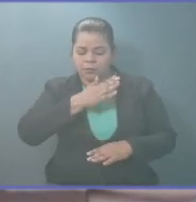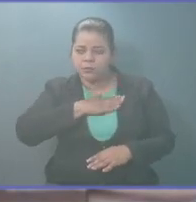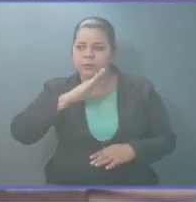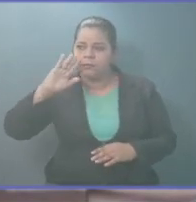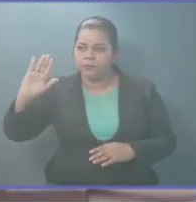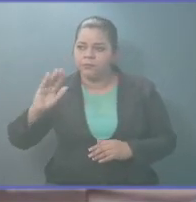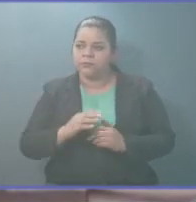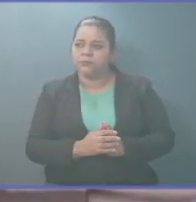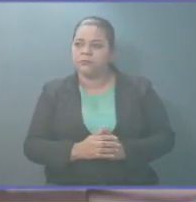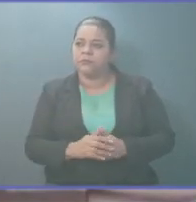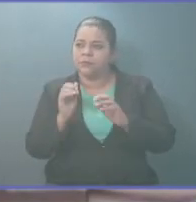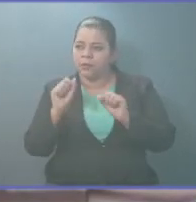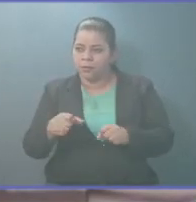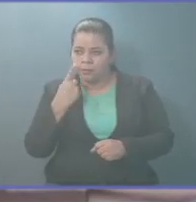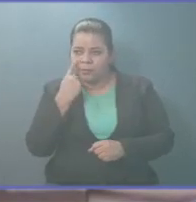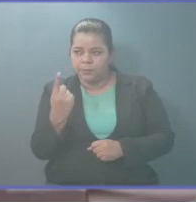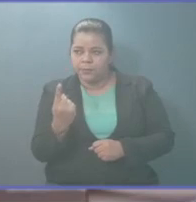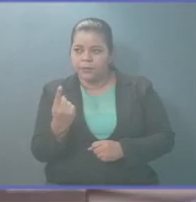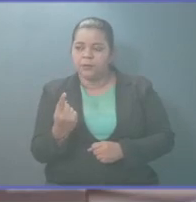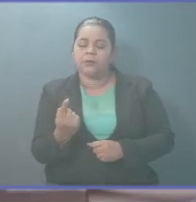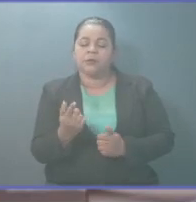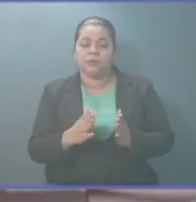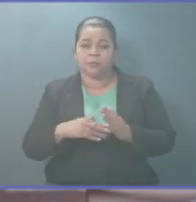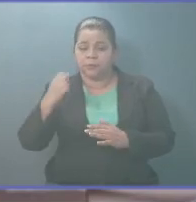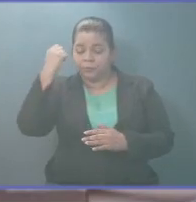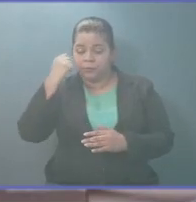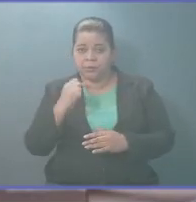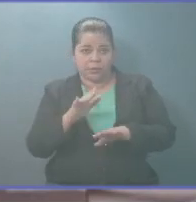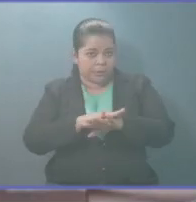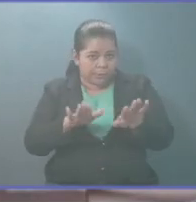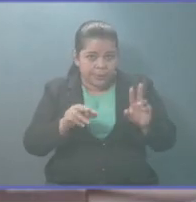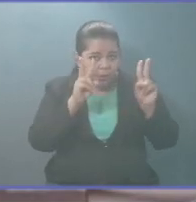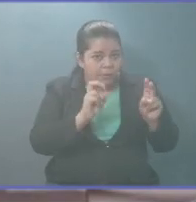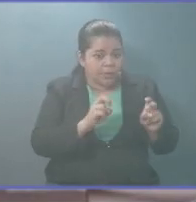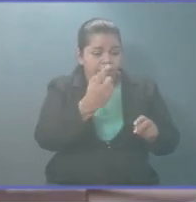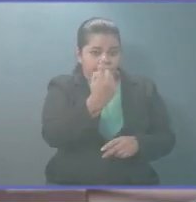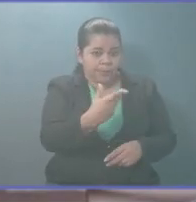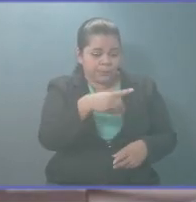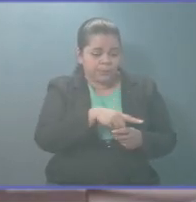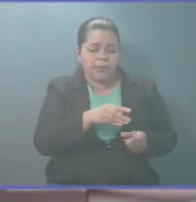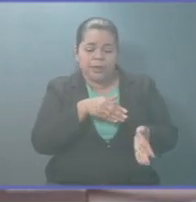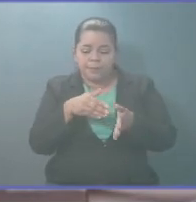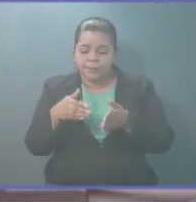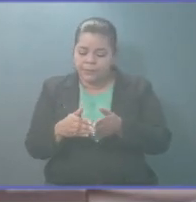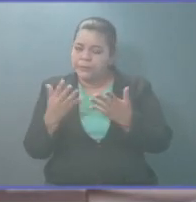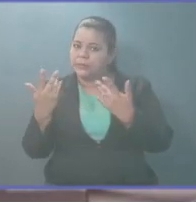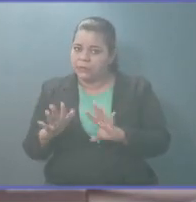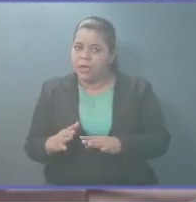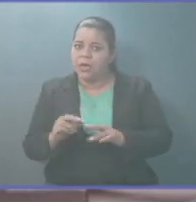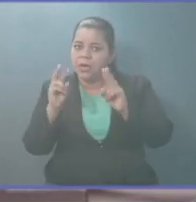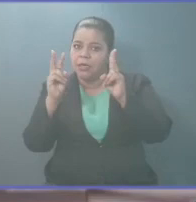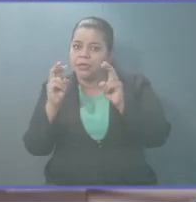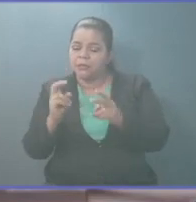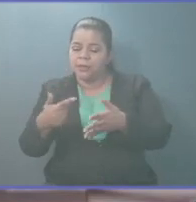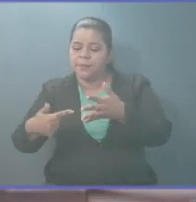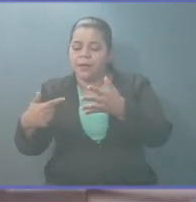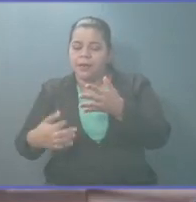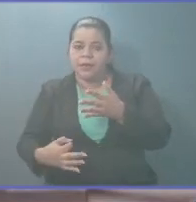recuerdos quería traerlos? Y con esto voy a ir cerrando. Yo recuerdo haber legislado la creación de los tribunales especializados para la